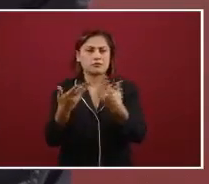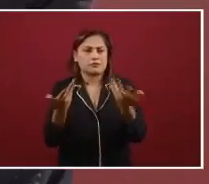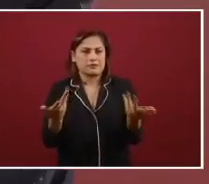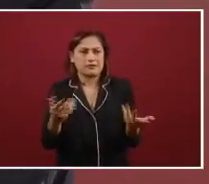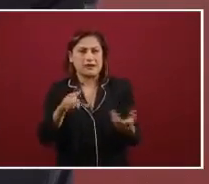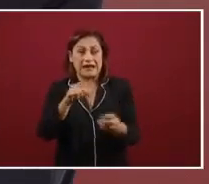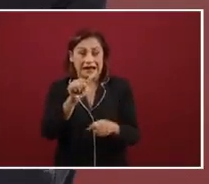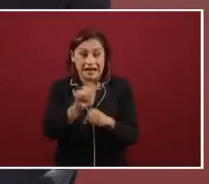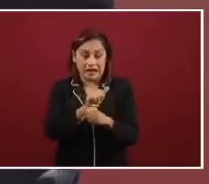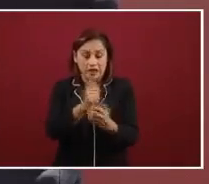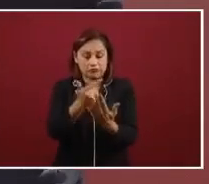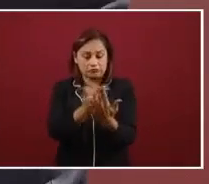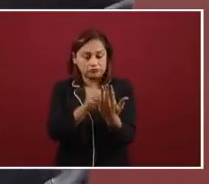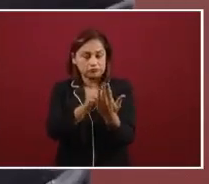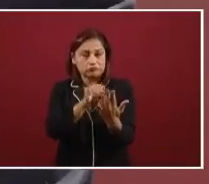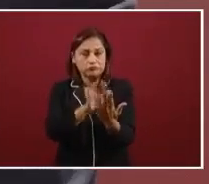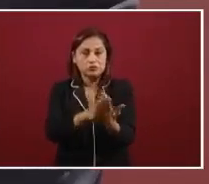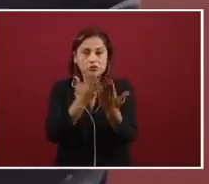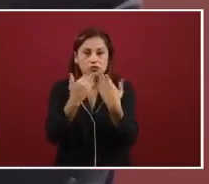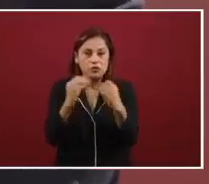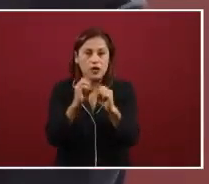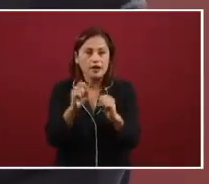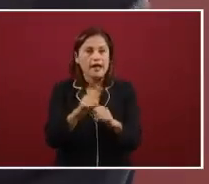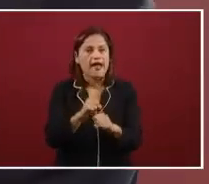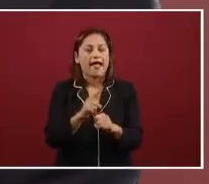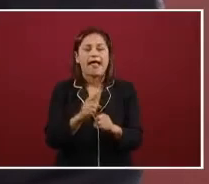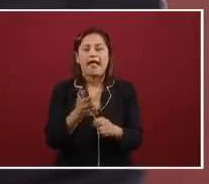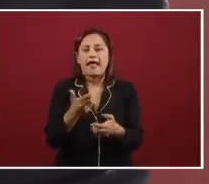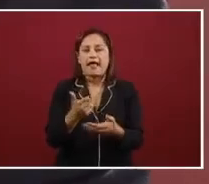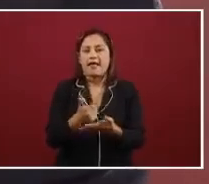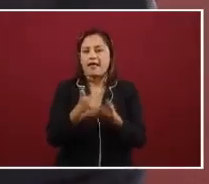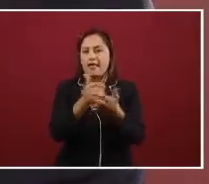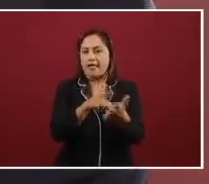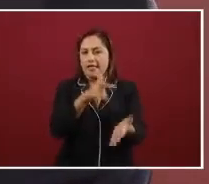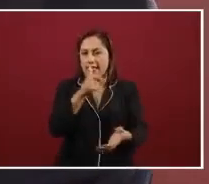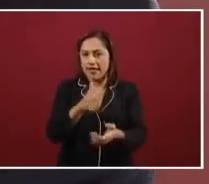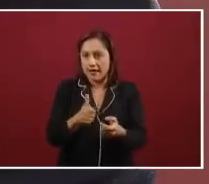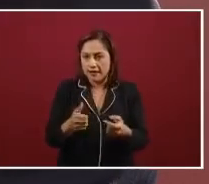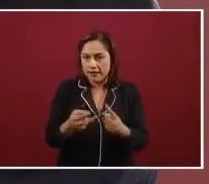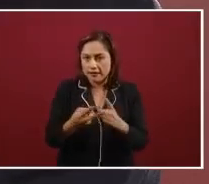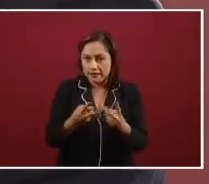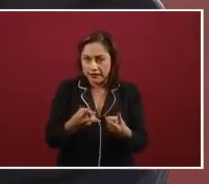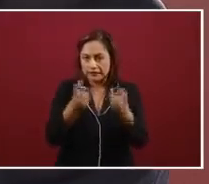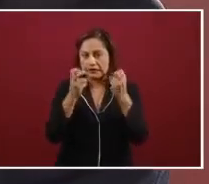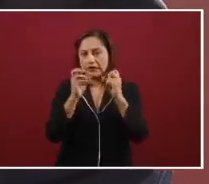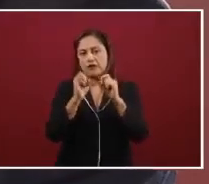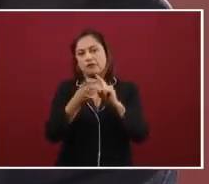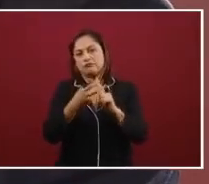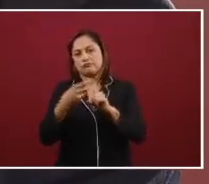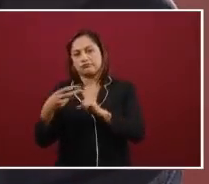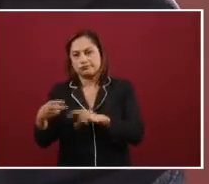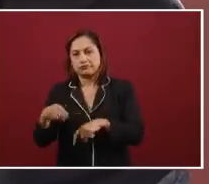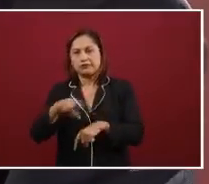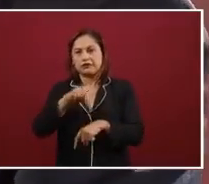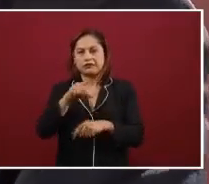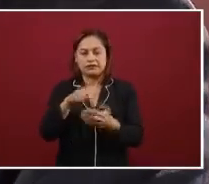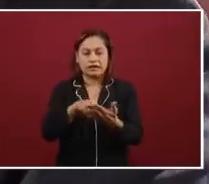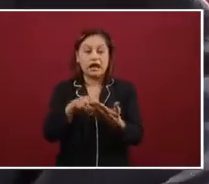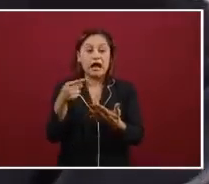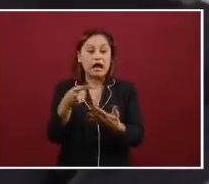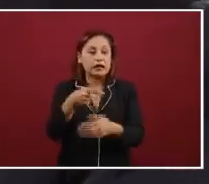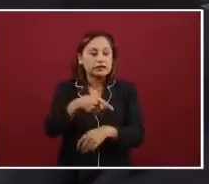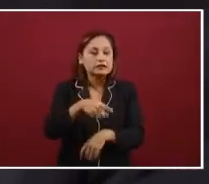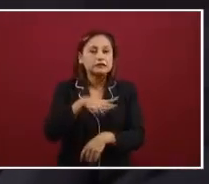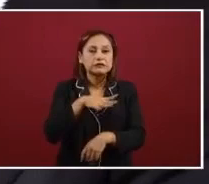cometer un ilícito y se va a ver a la persona y resulta que ya años atrás se había